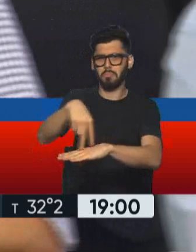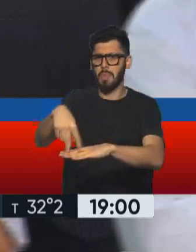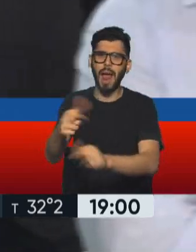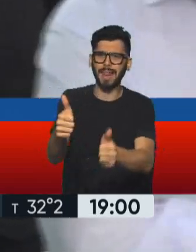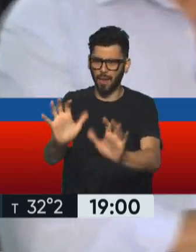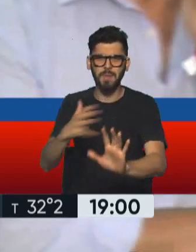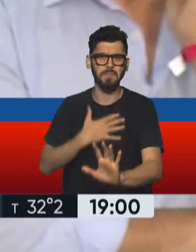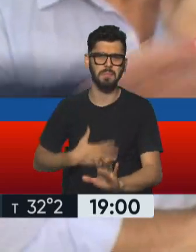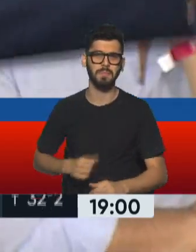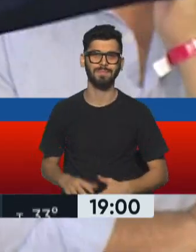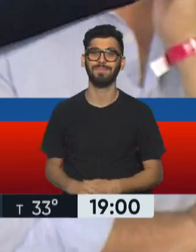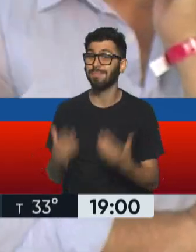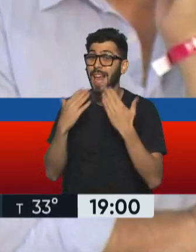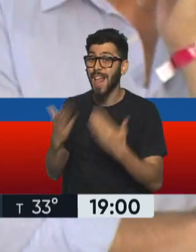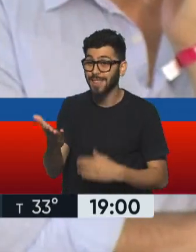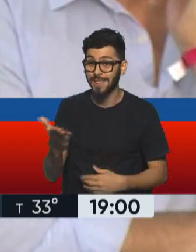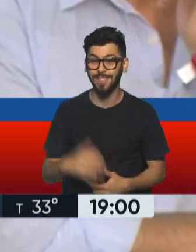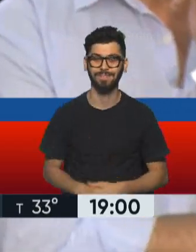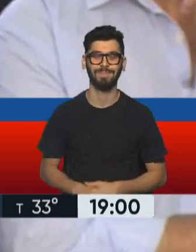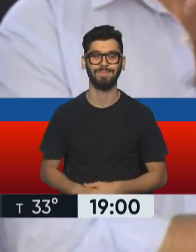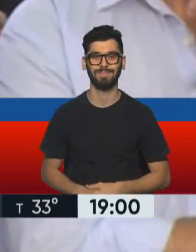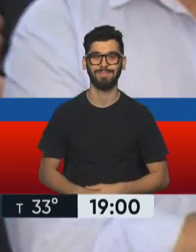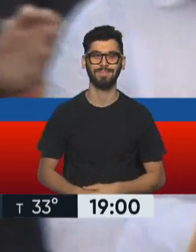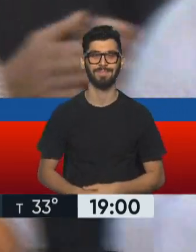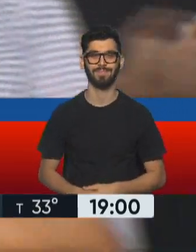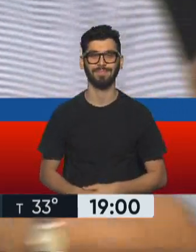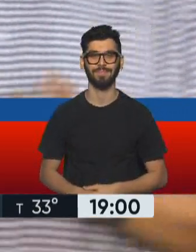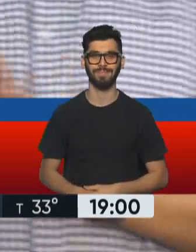bien cuidado. Gracias.